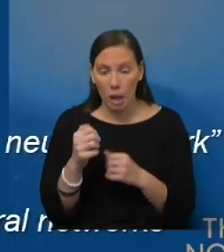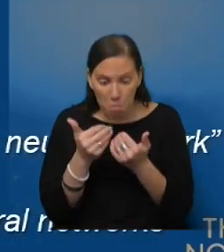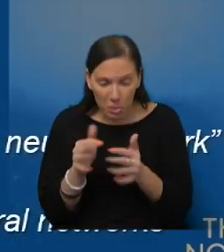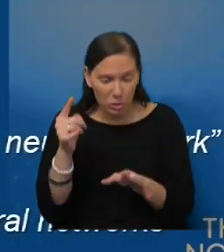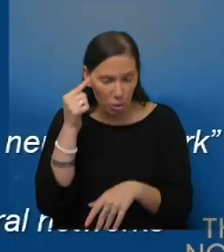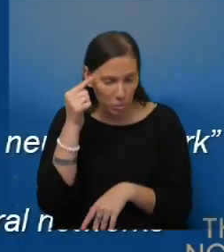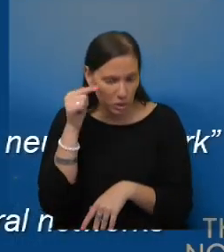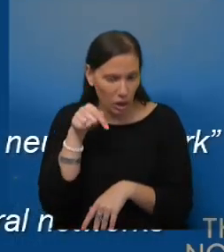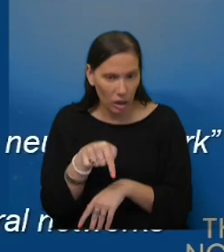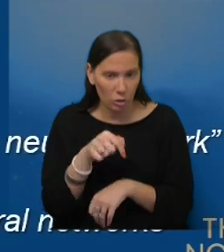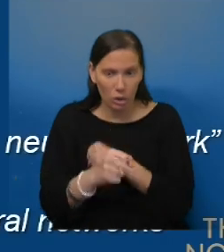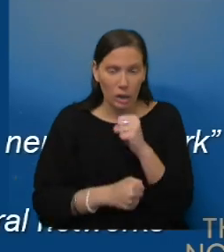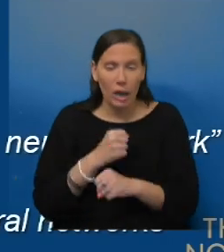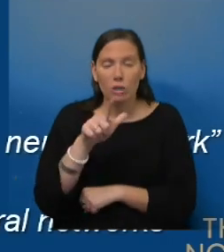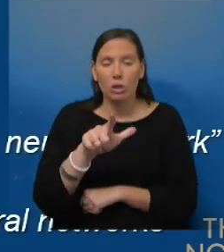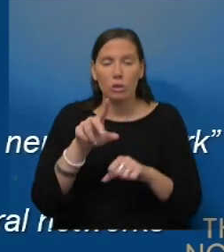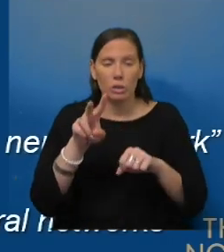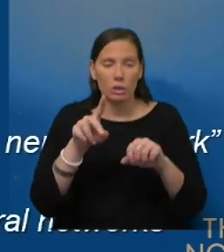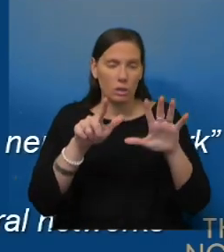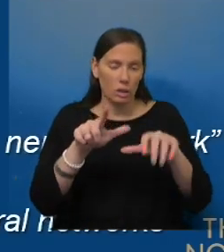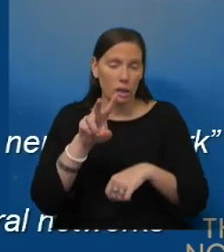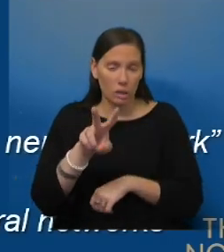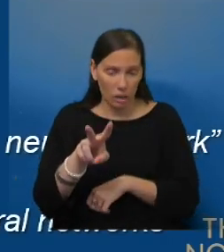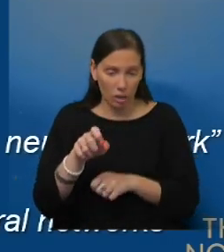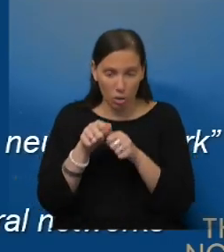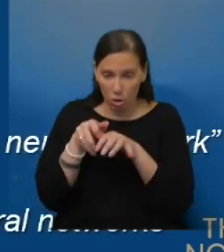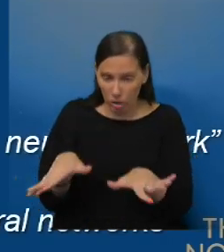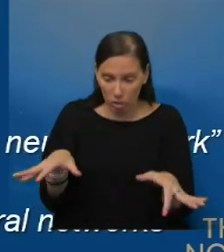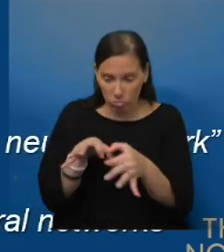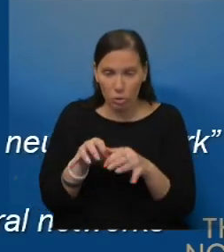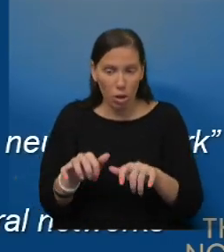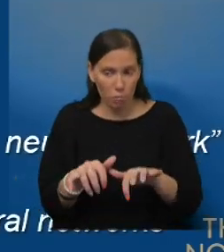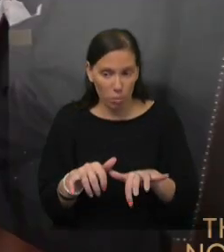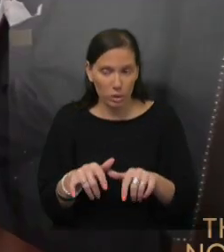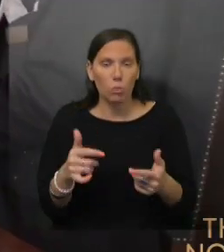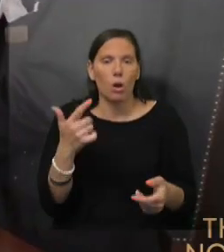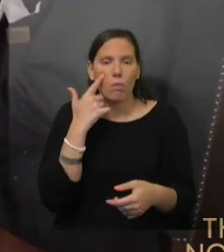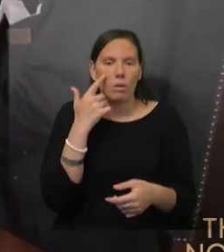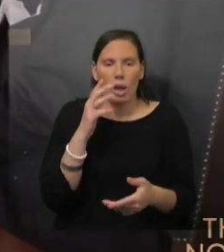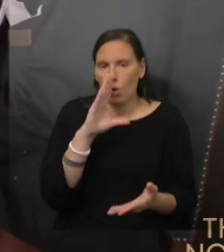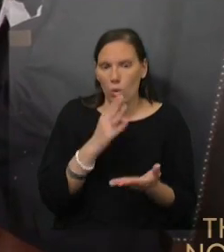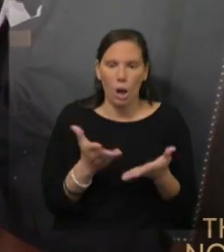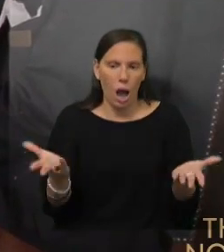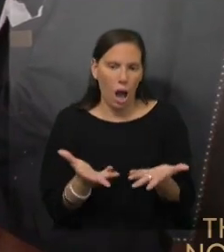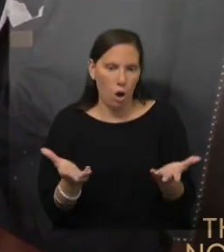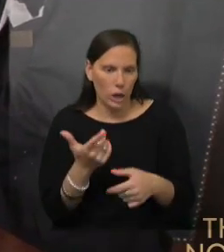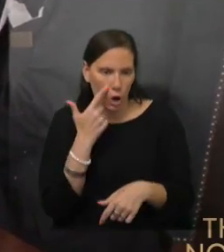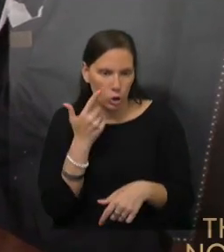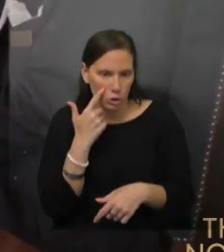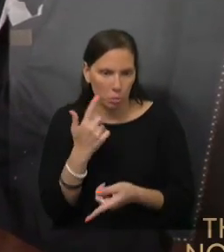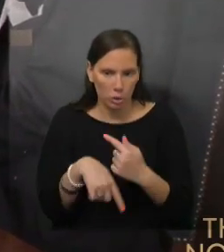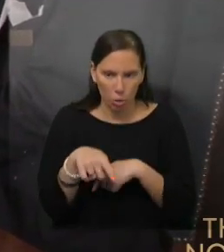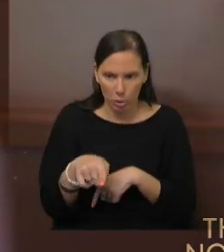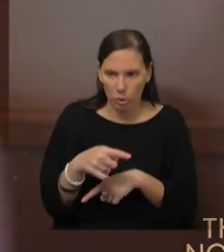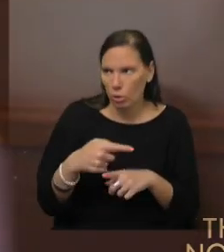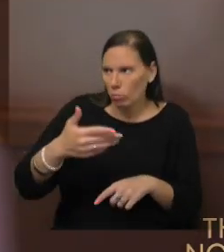en el año 72 no el concepto de red neuronal aplicada a la informática o sea uno lo vive como la última ola del conocimiento y Acá hay